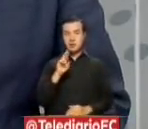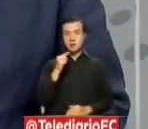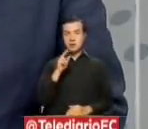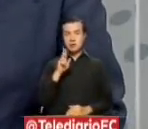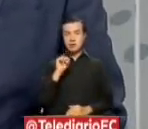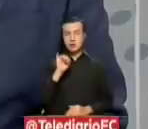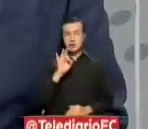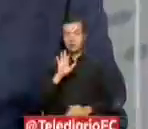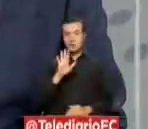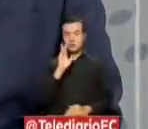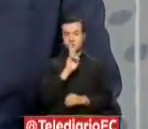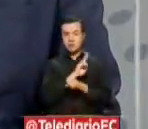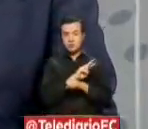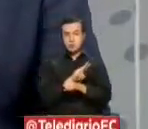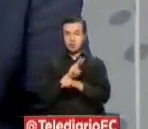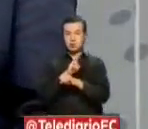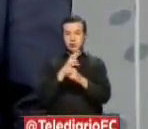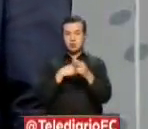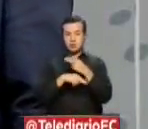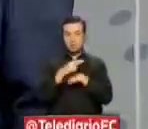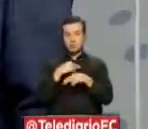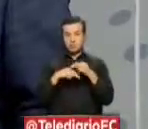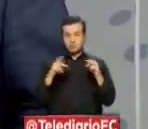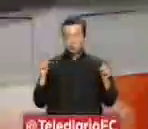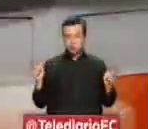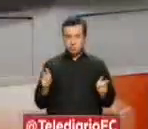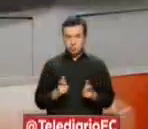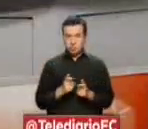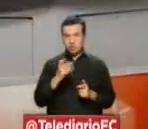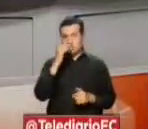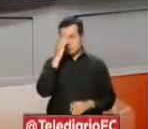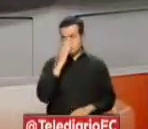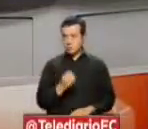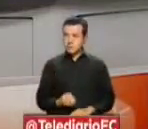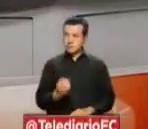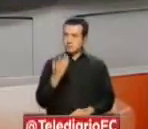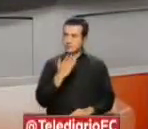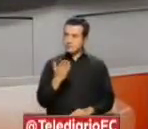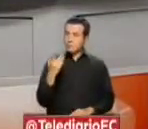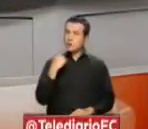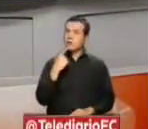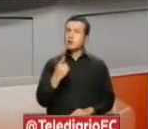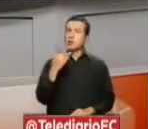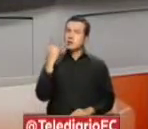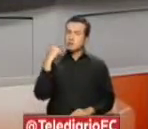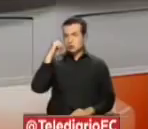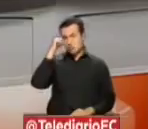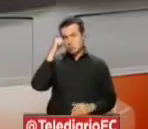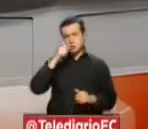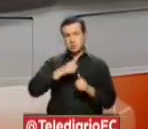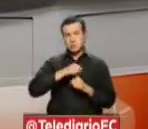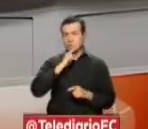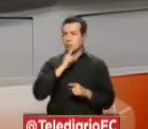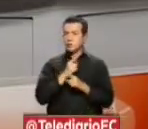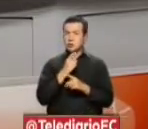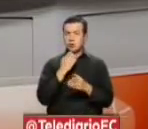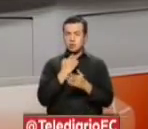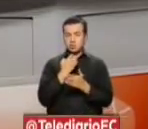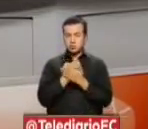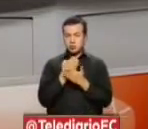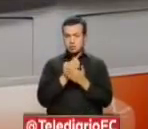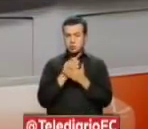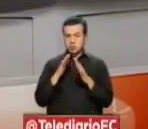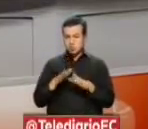Hernández, superintendenta de Economía Popular y Solidaria. Buenos días. Bueno, decíamos al inicio y recordábamos que el sector de la economía